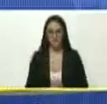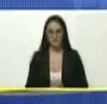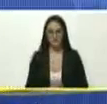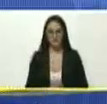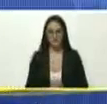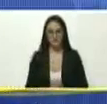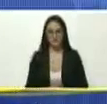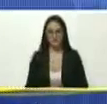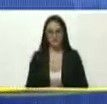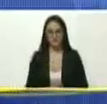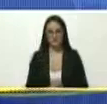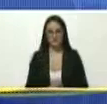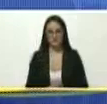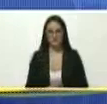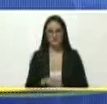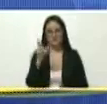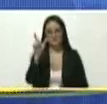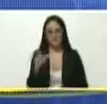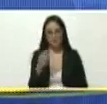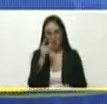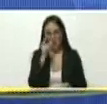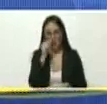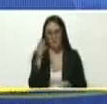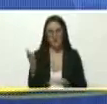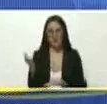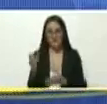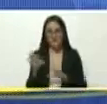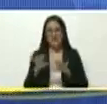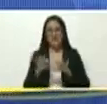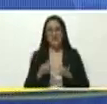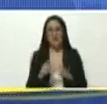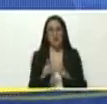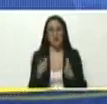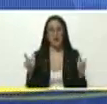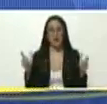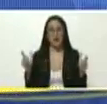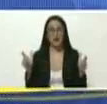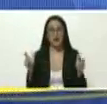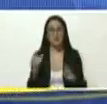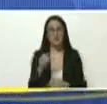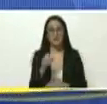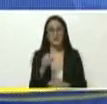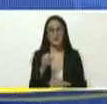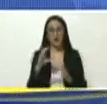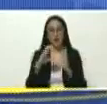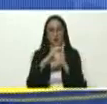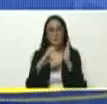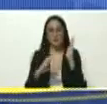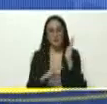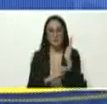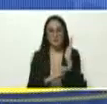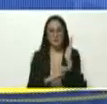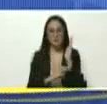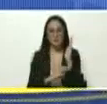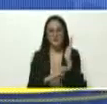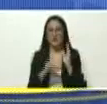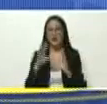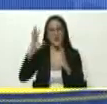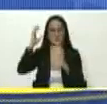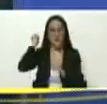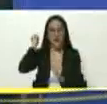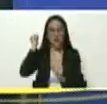Excelentísimo Haitham El-Gais, secretario general de la OPEP, excelentísimos